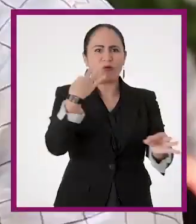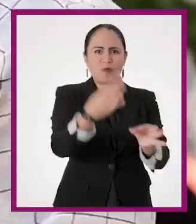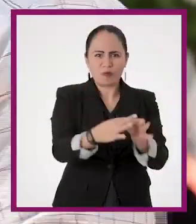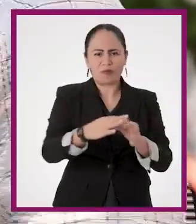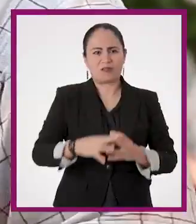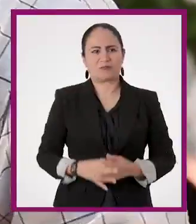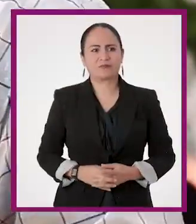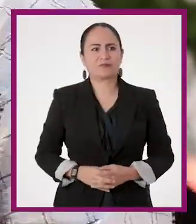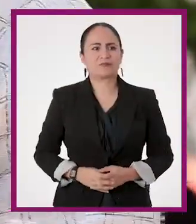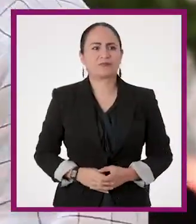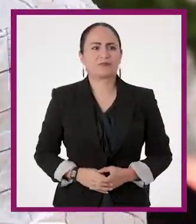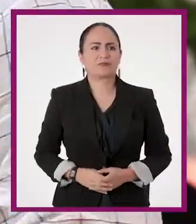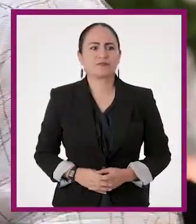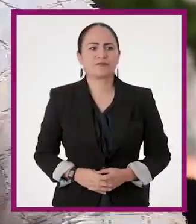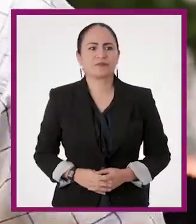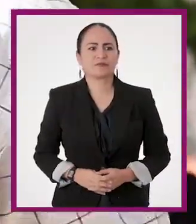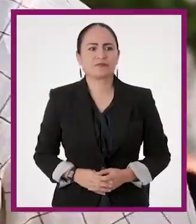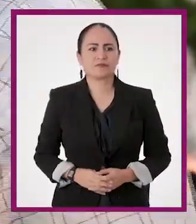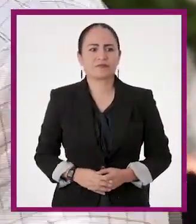seré.